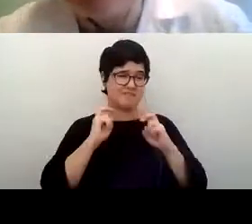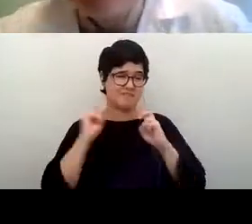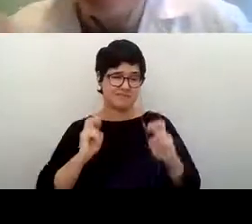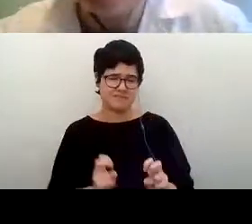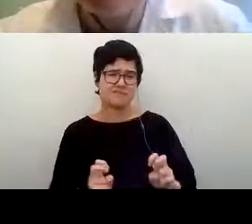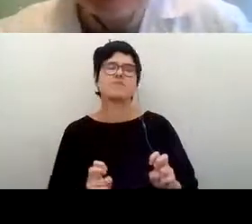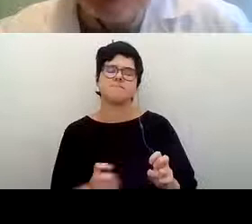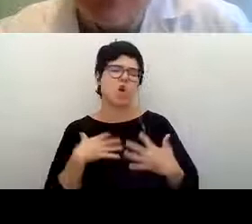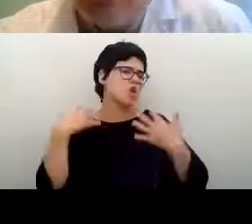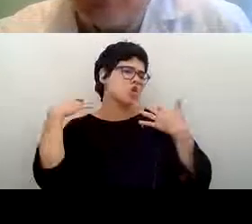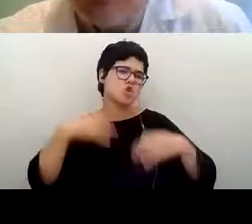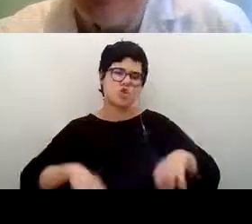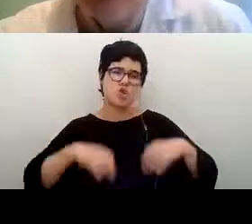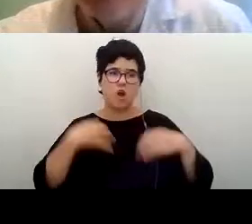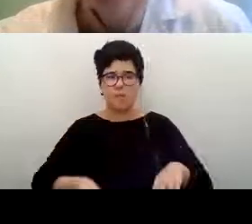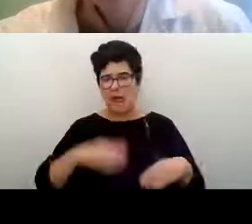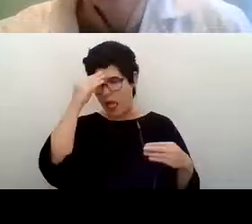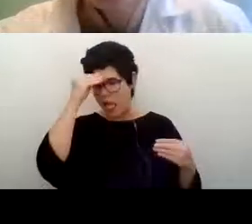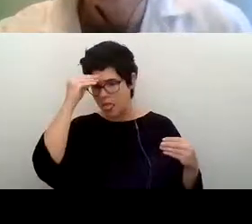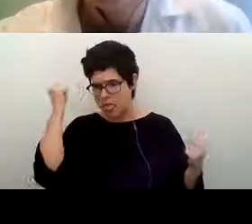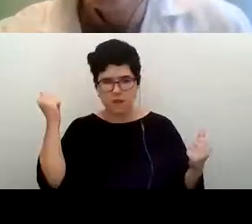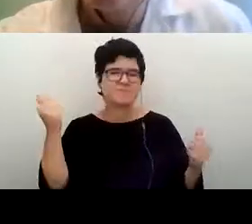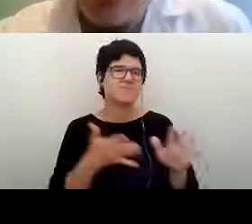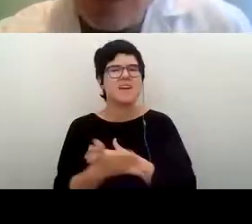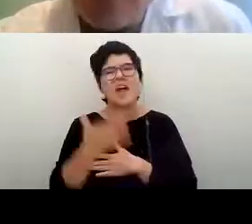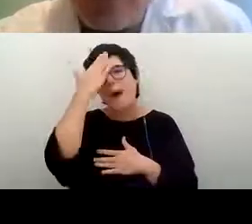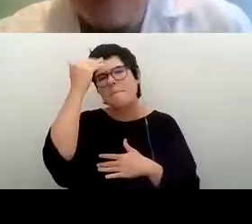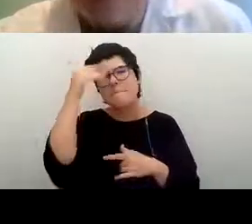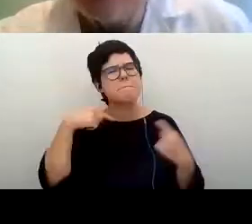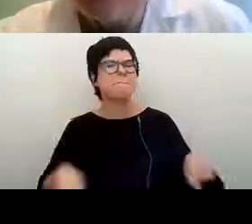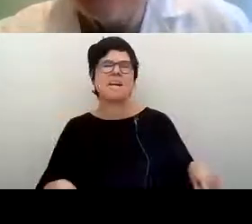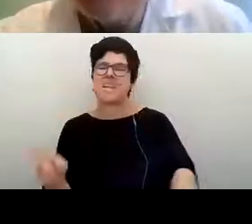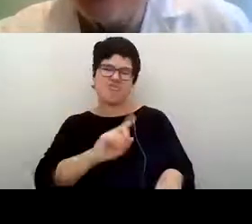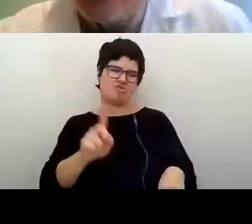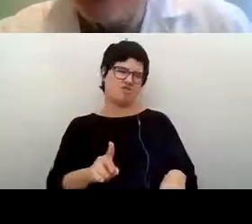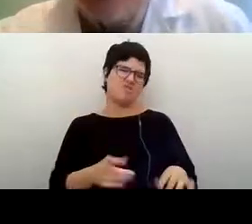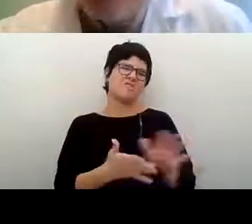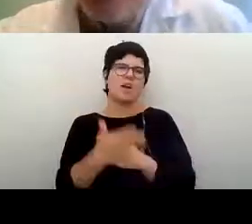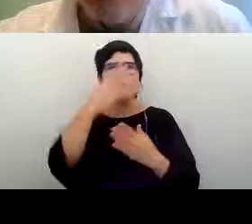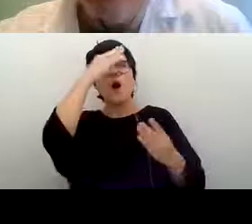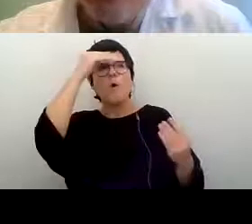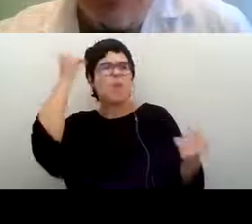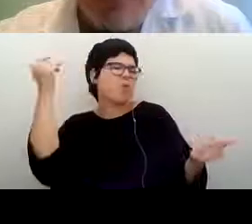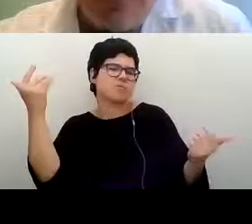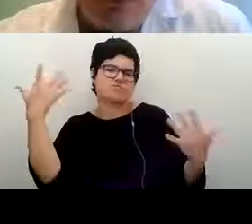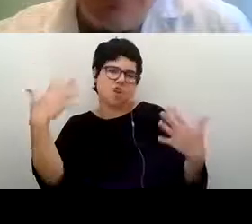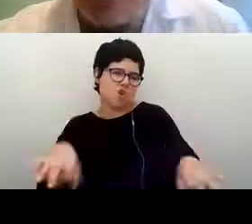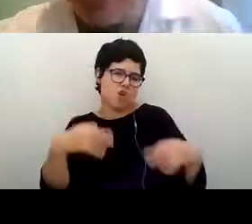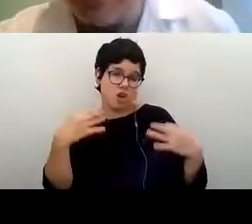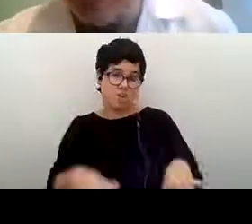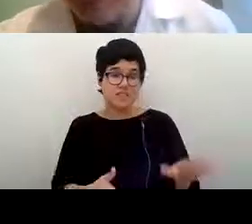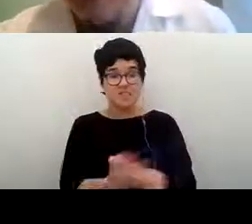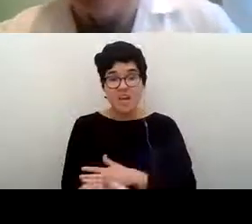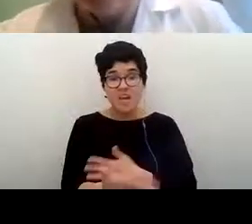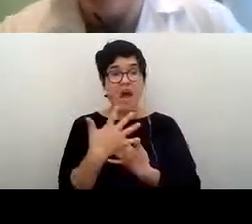descuidos, más que pérdidas de memoria, esos descuidos. Cuando el cansancio está asociado a un problema